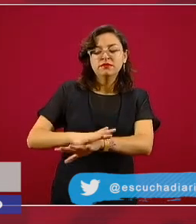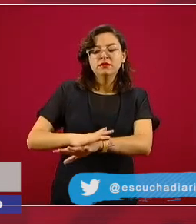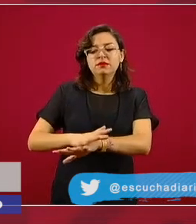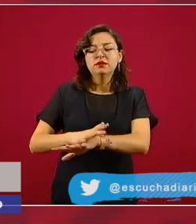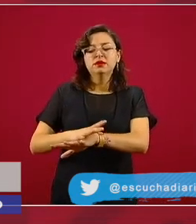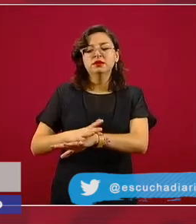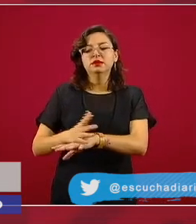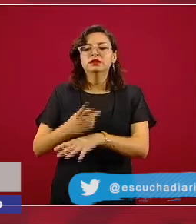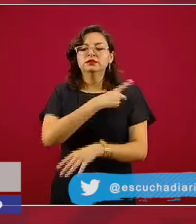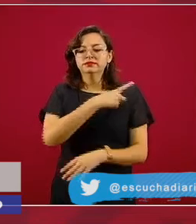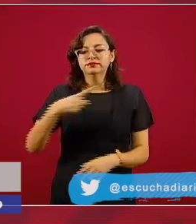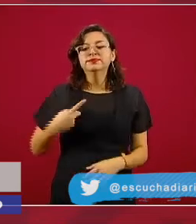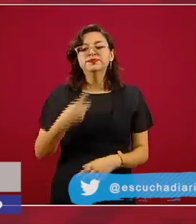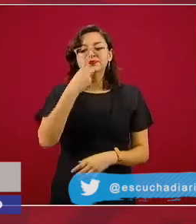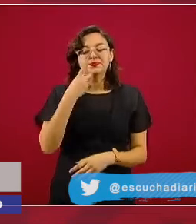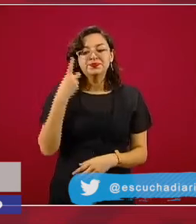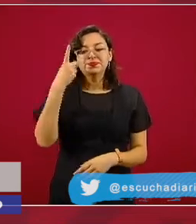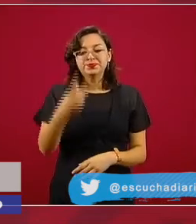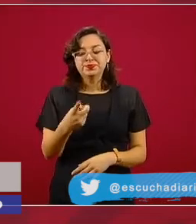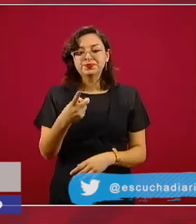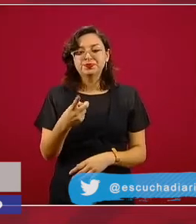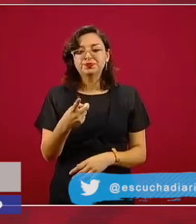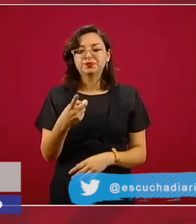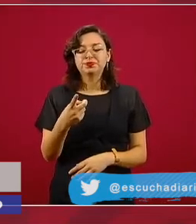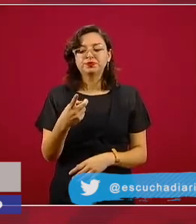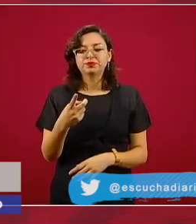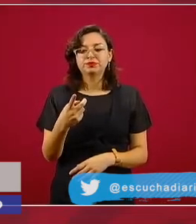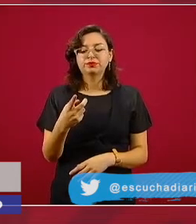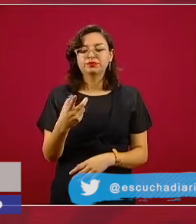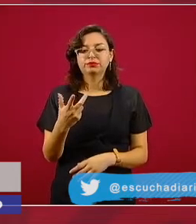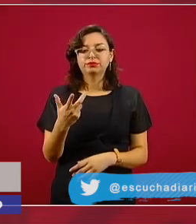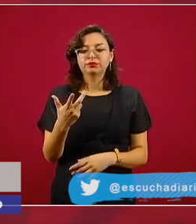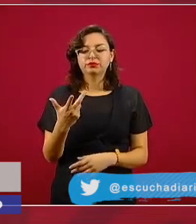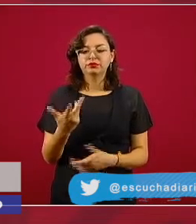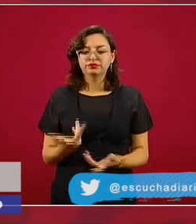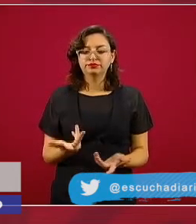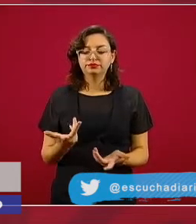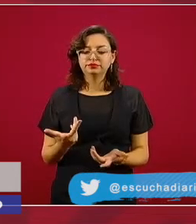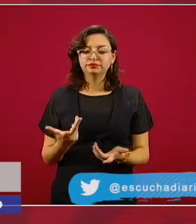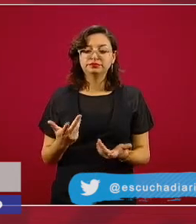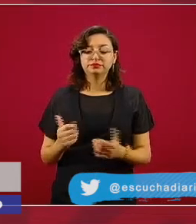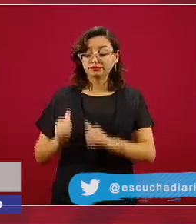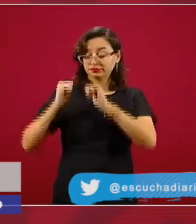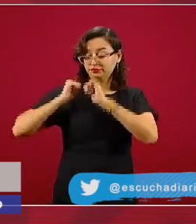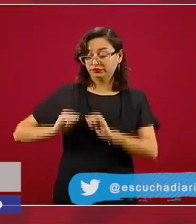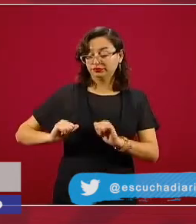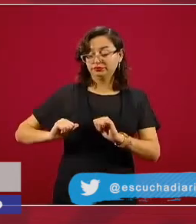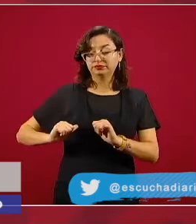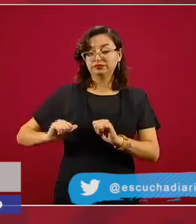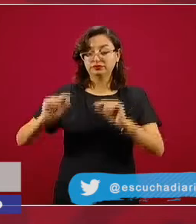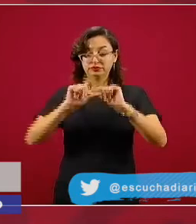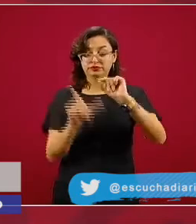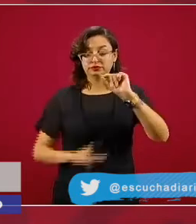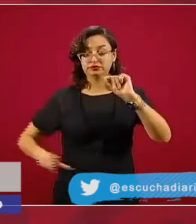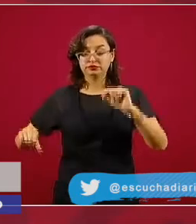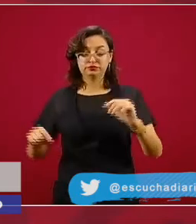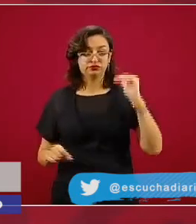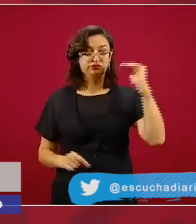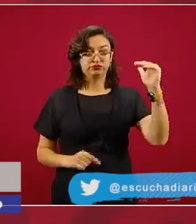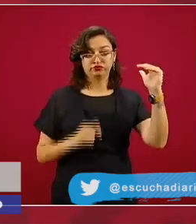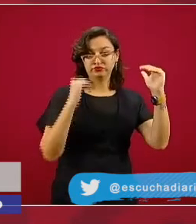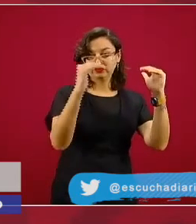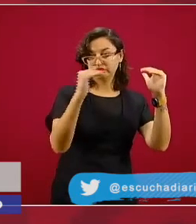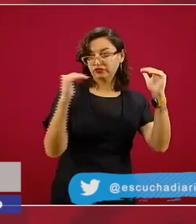promueve la impunidad, por lo que se actuará en contra de la delincuencia común y en contra de la delincuencia de cuello blanco. Un ejemplo de esto será